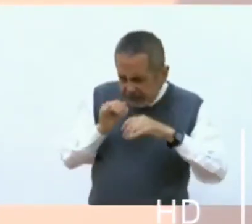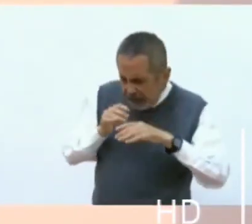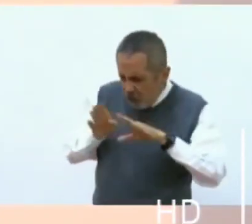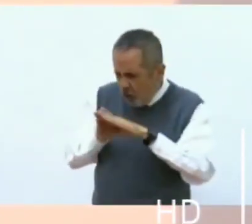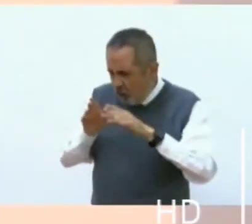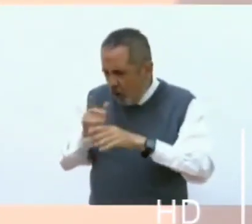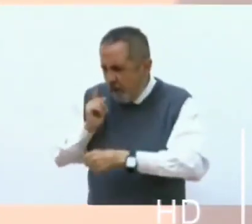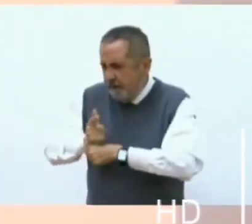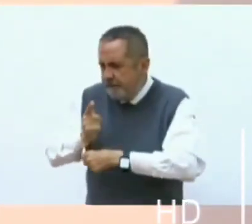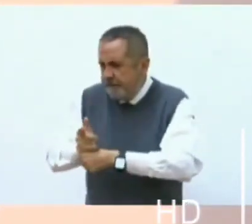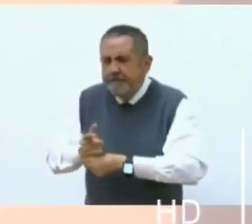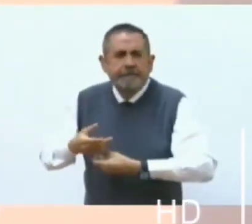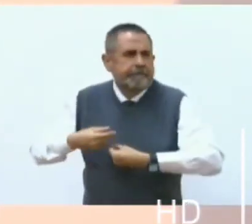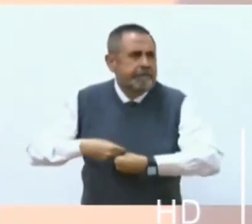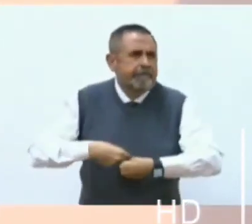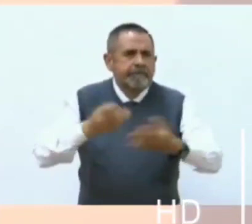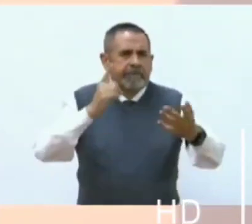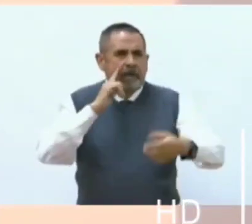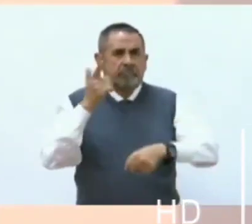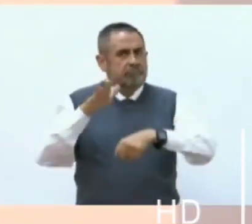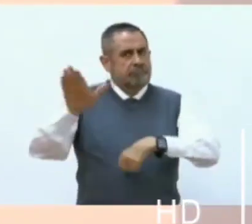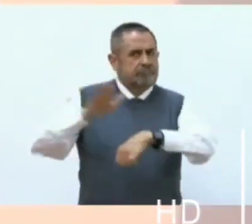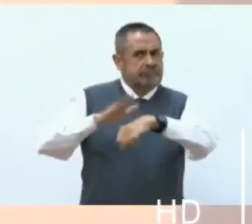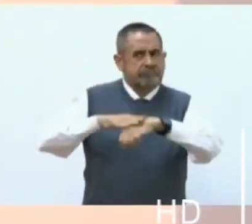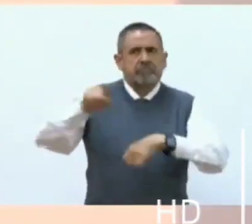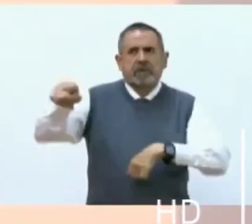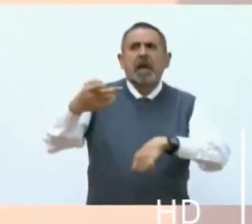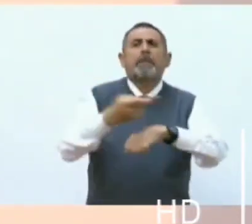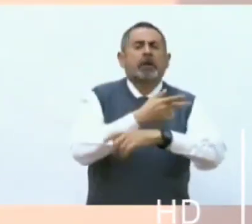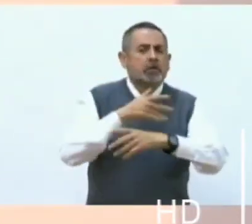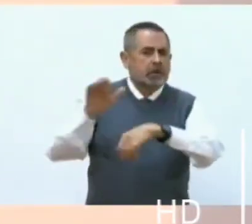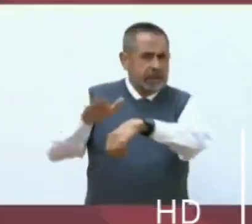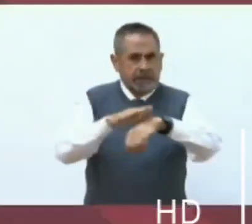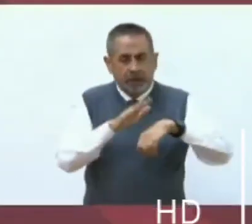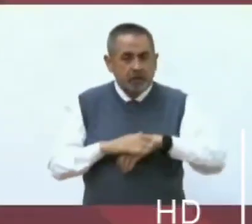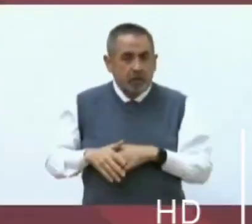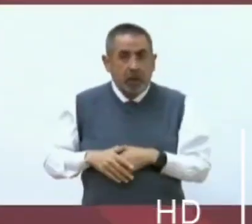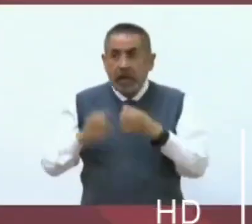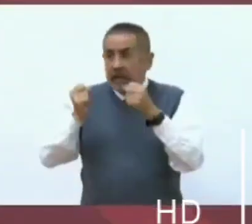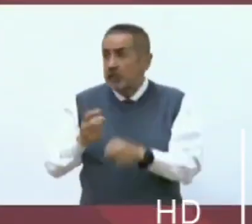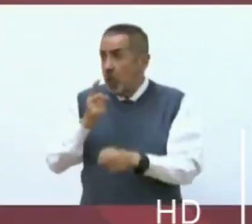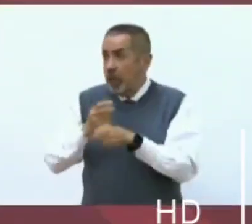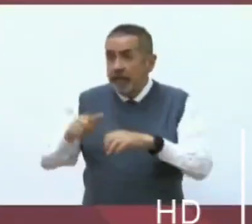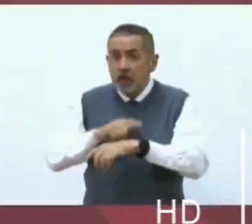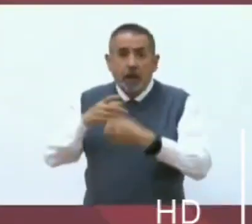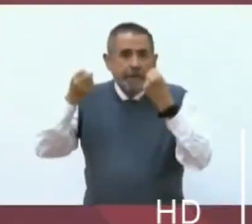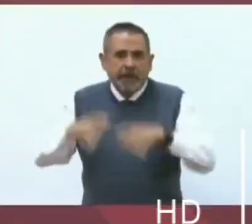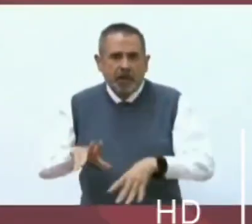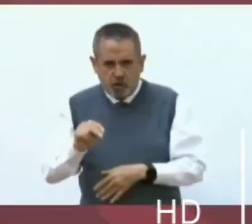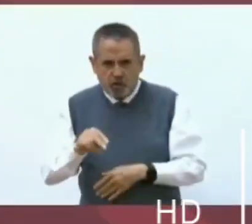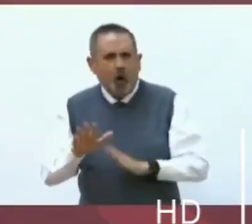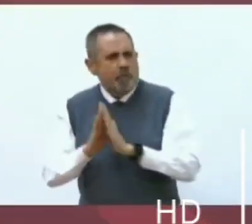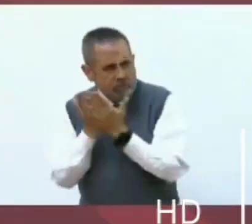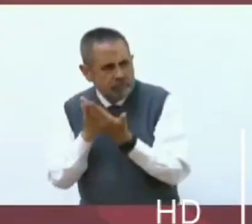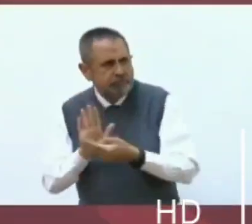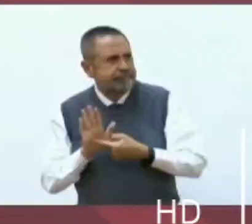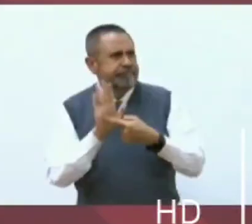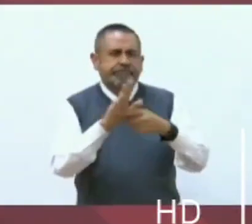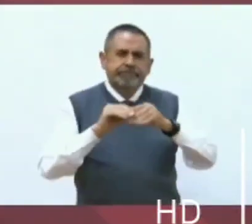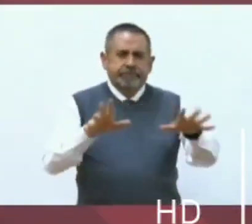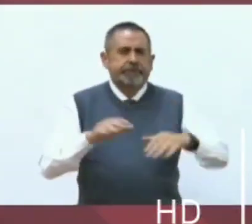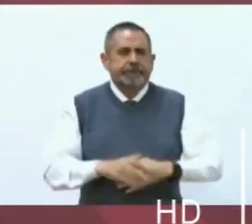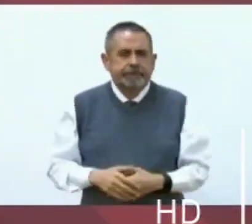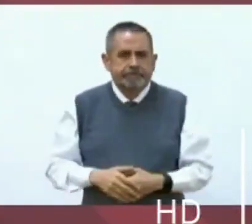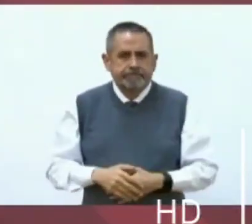dar cuenta de sus actos sin poner en riesgo la seguridad nacional. Antes de